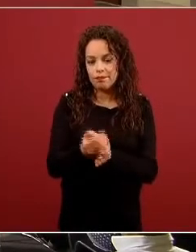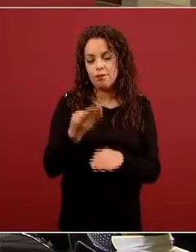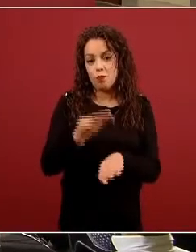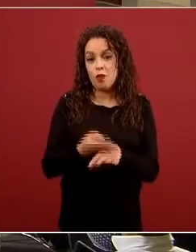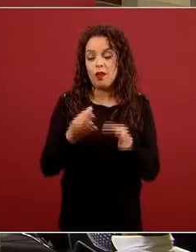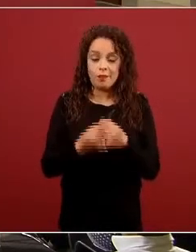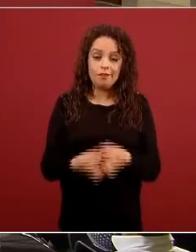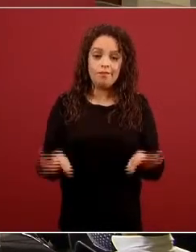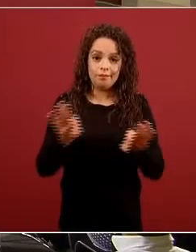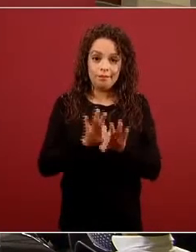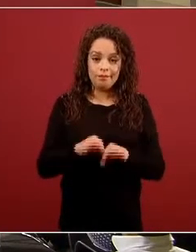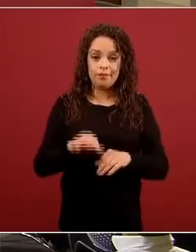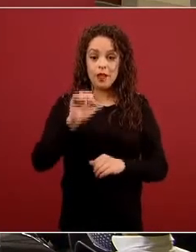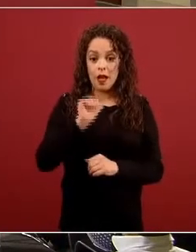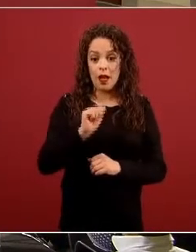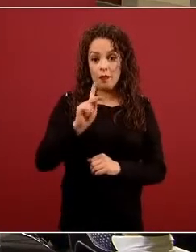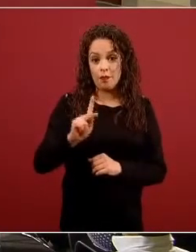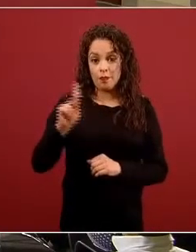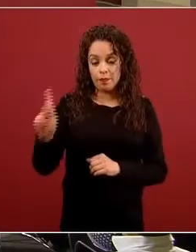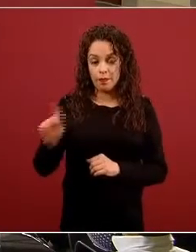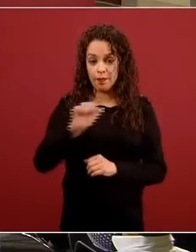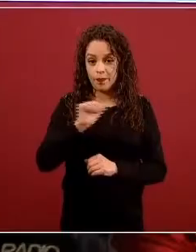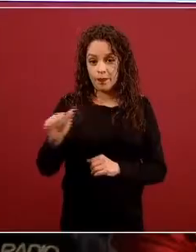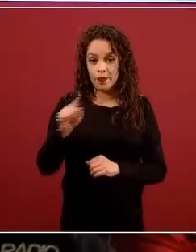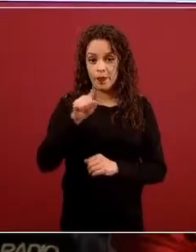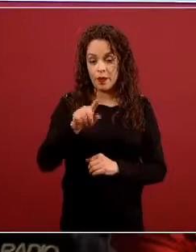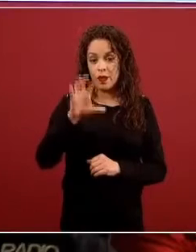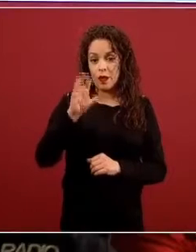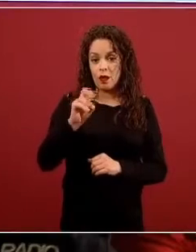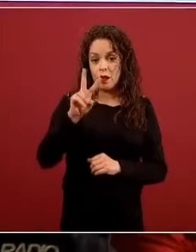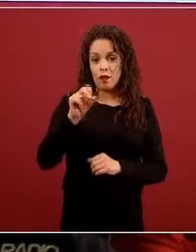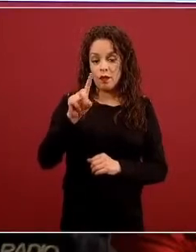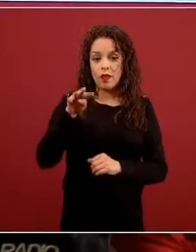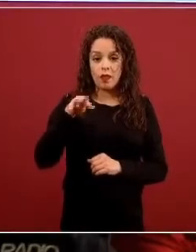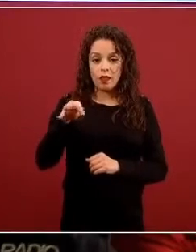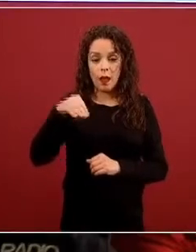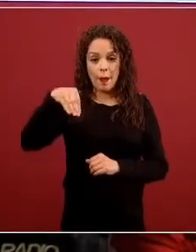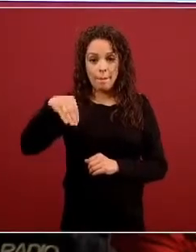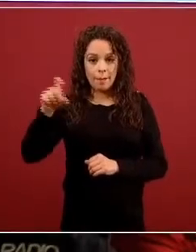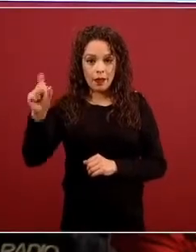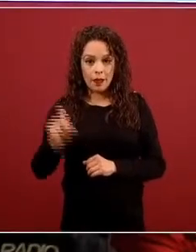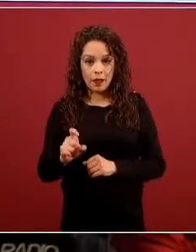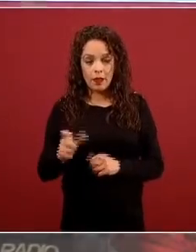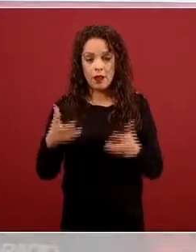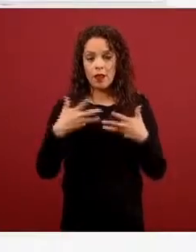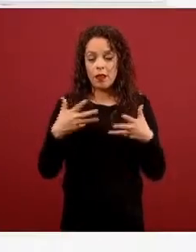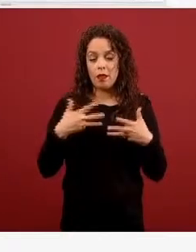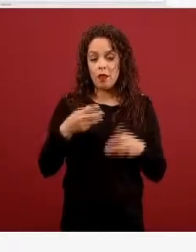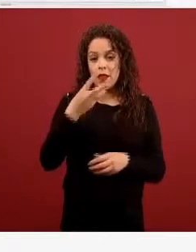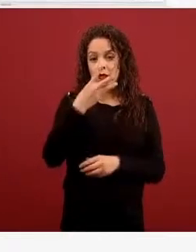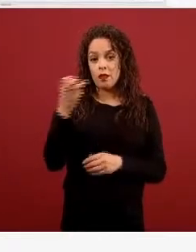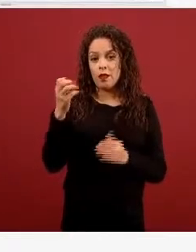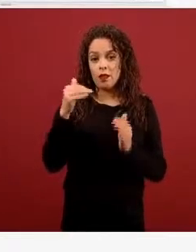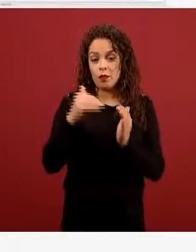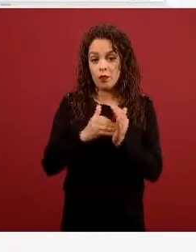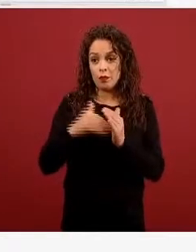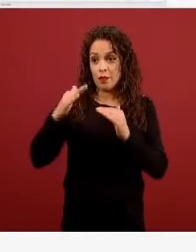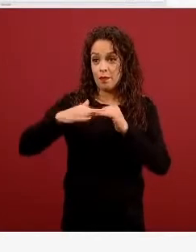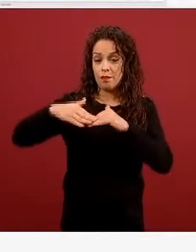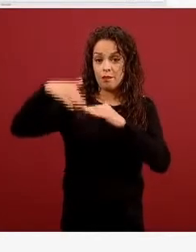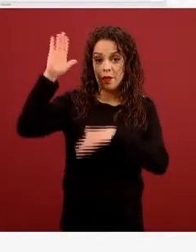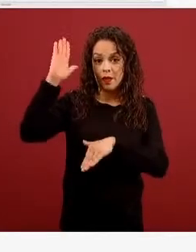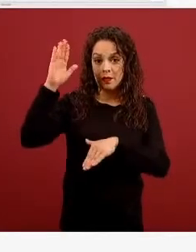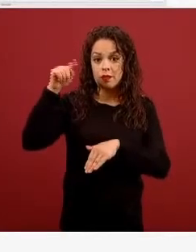La app de COVID-19 MX, que tenemos más de 300,000 personas, más de